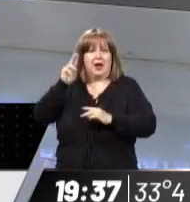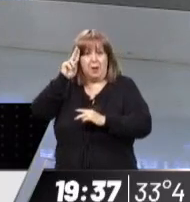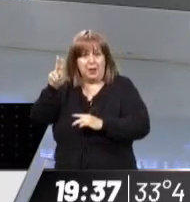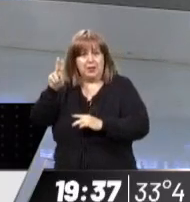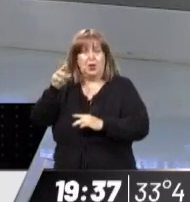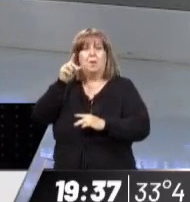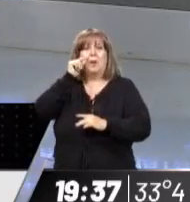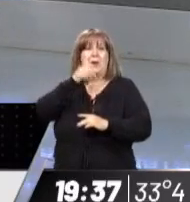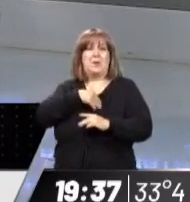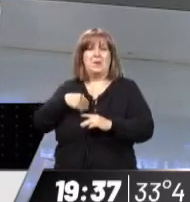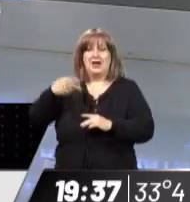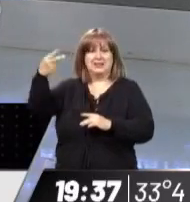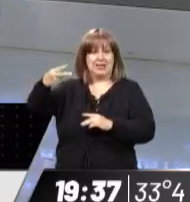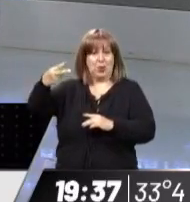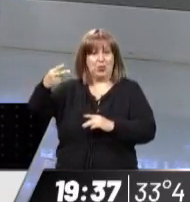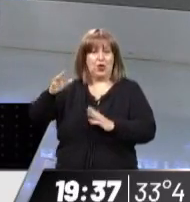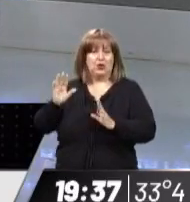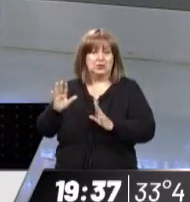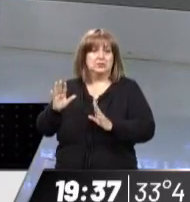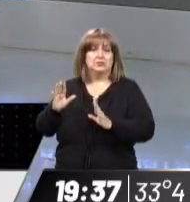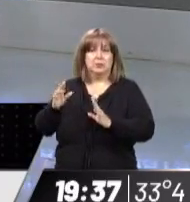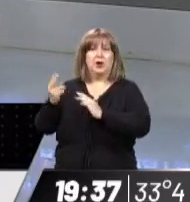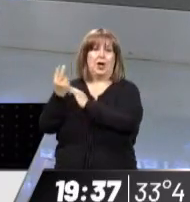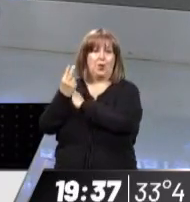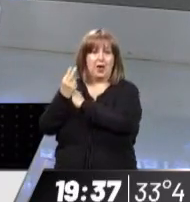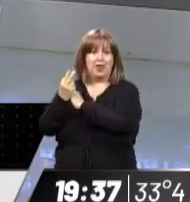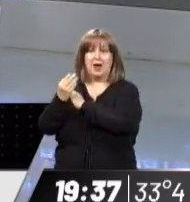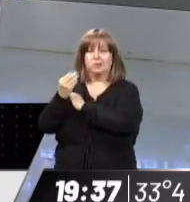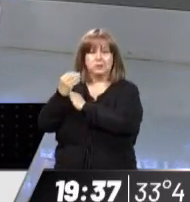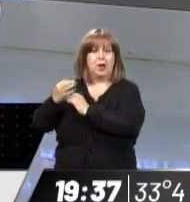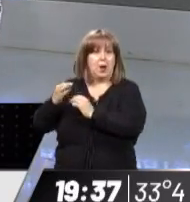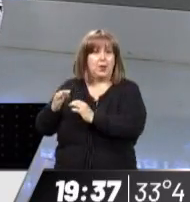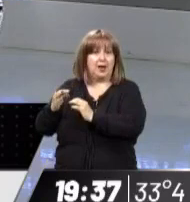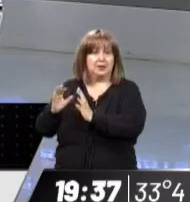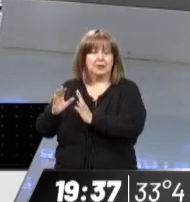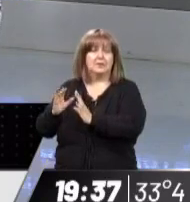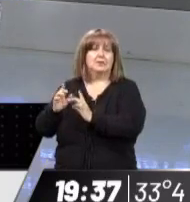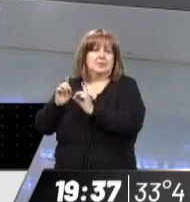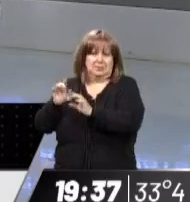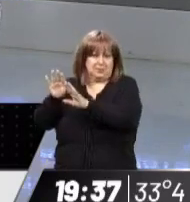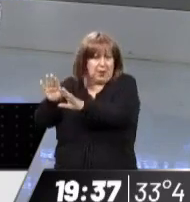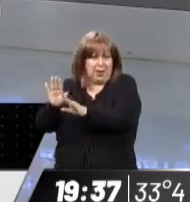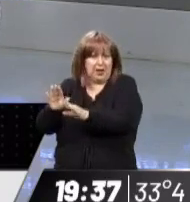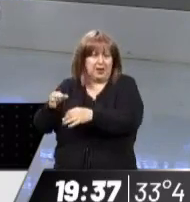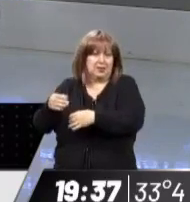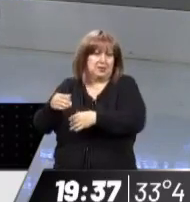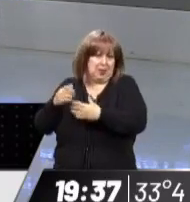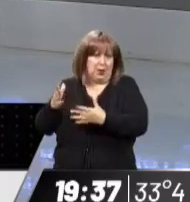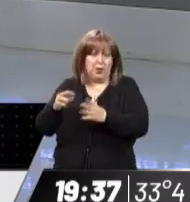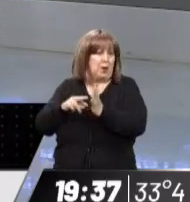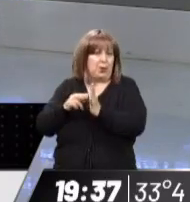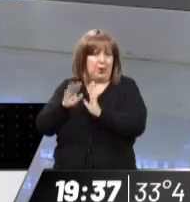comunicado. ¿Esto puede tener que ver o suele tener que ver con que la persona, por ese vínculo y por ese afecto con su familia, con la que lo